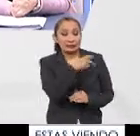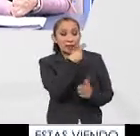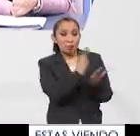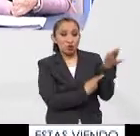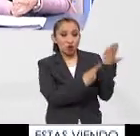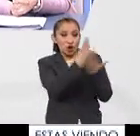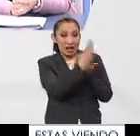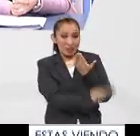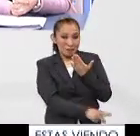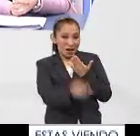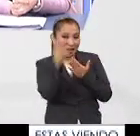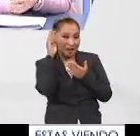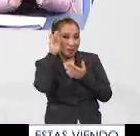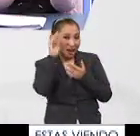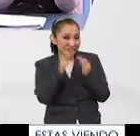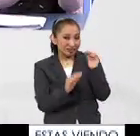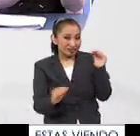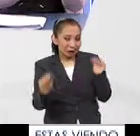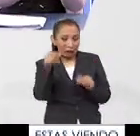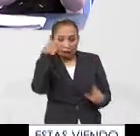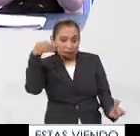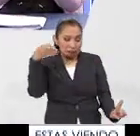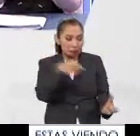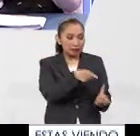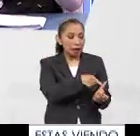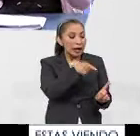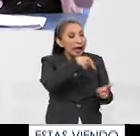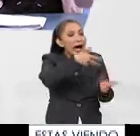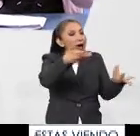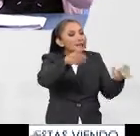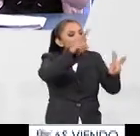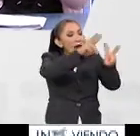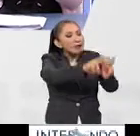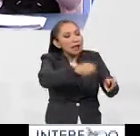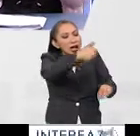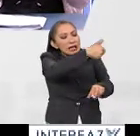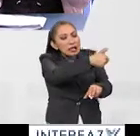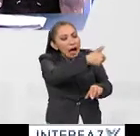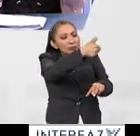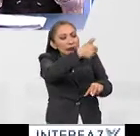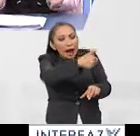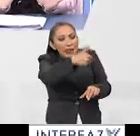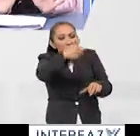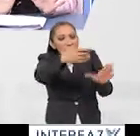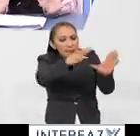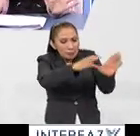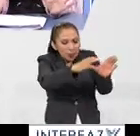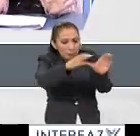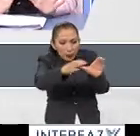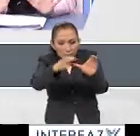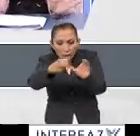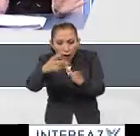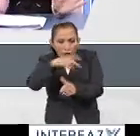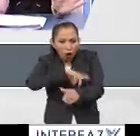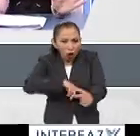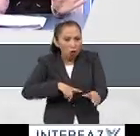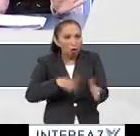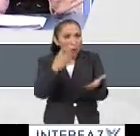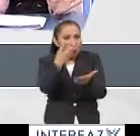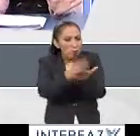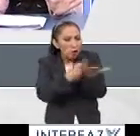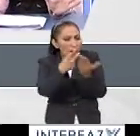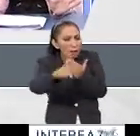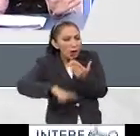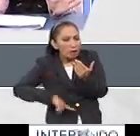posgrado, digamos que está dirigido a ir analizando una a una cada una de las fases del ciclo de la política pública. Ese es como el